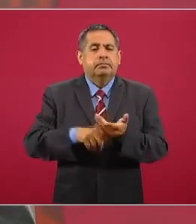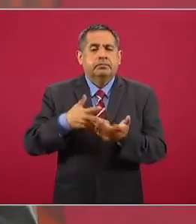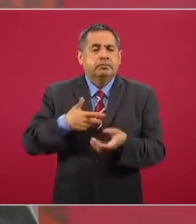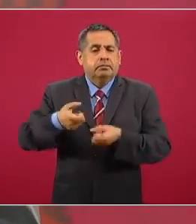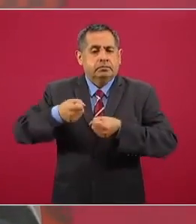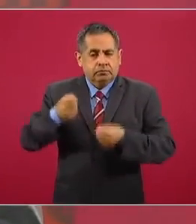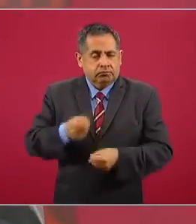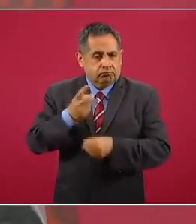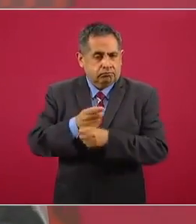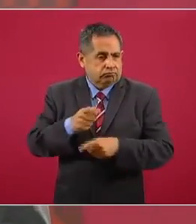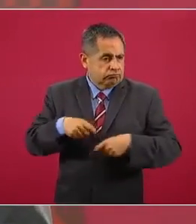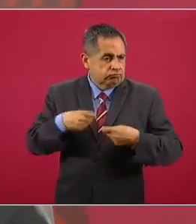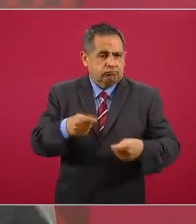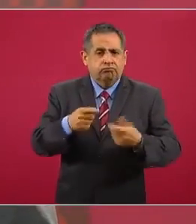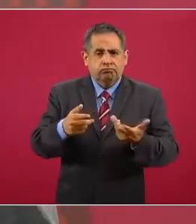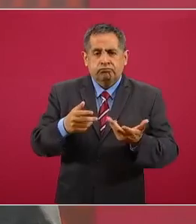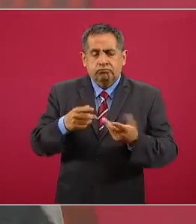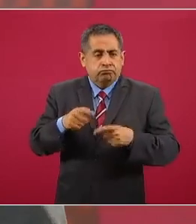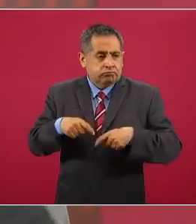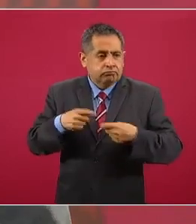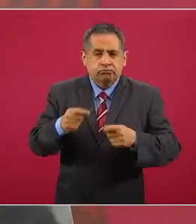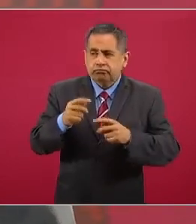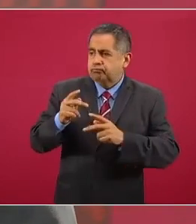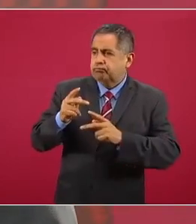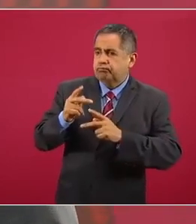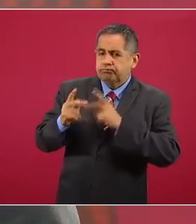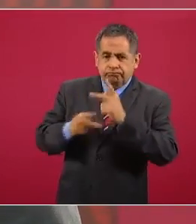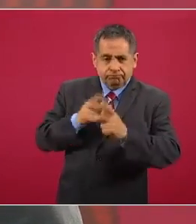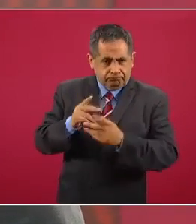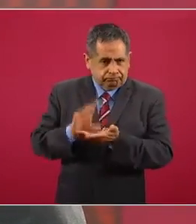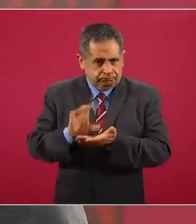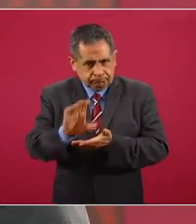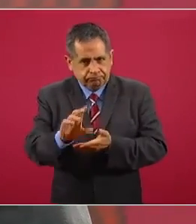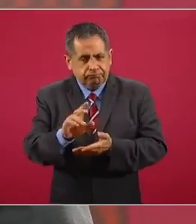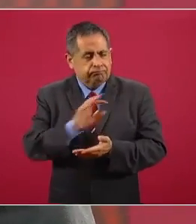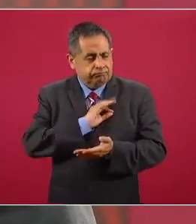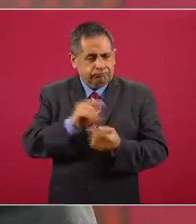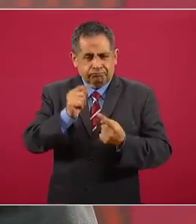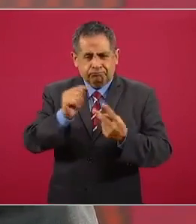seguridad, que tienen garantías, que tienen prestaciones.